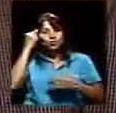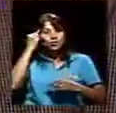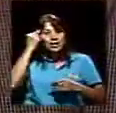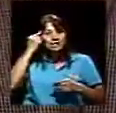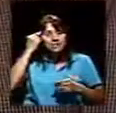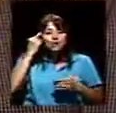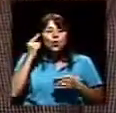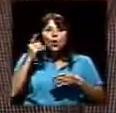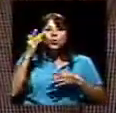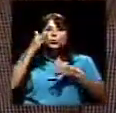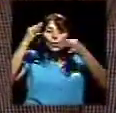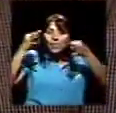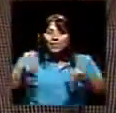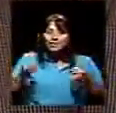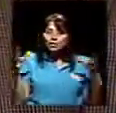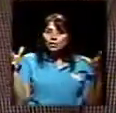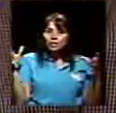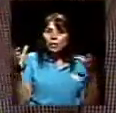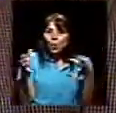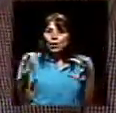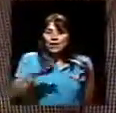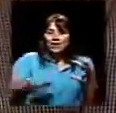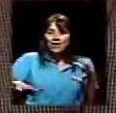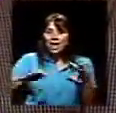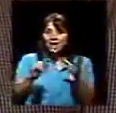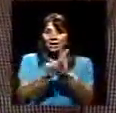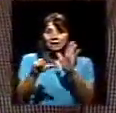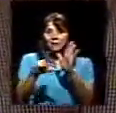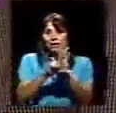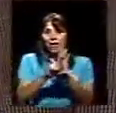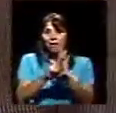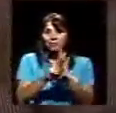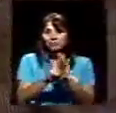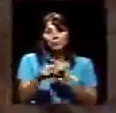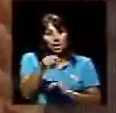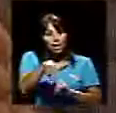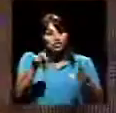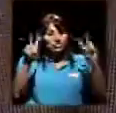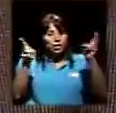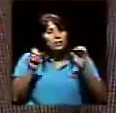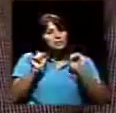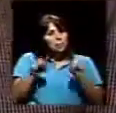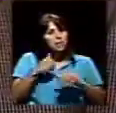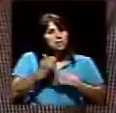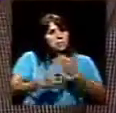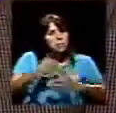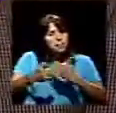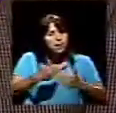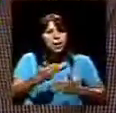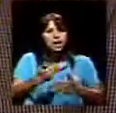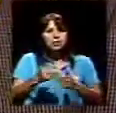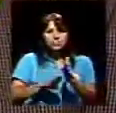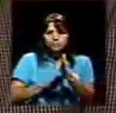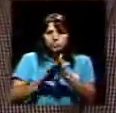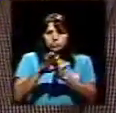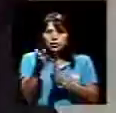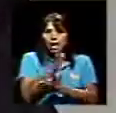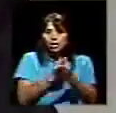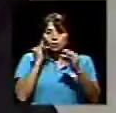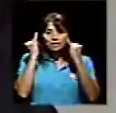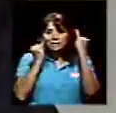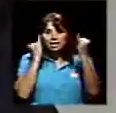donde estos temas tengan un lugar y se pueda salir adelante con algunas de las ideas que se han planteado a lo largo del